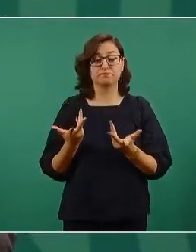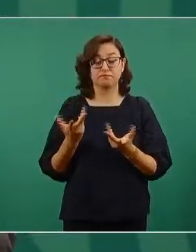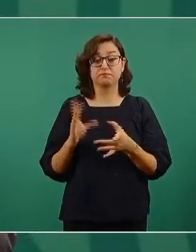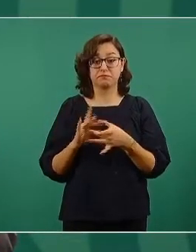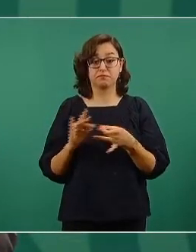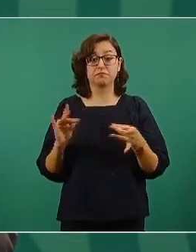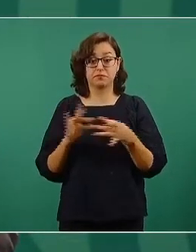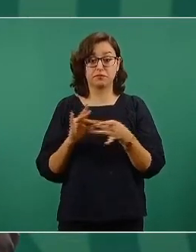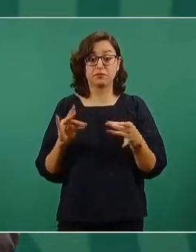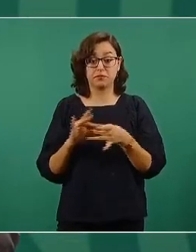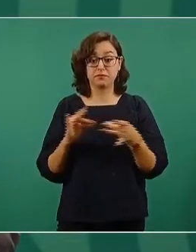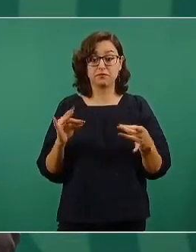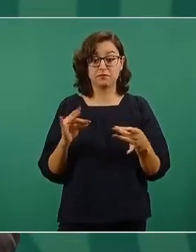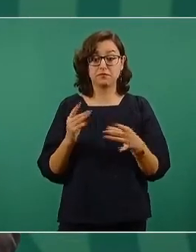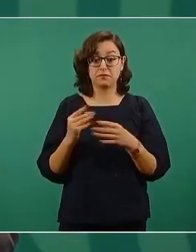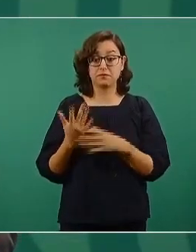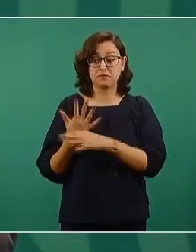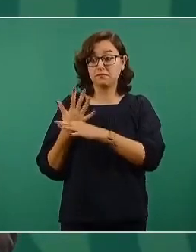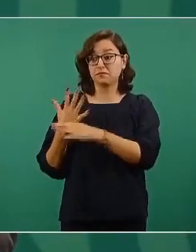la